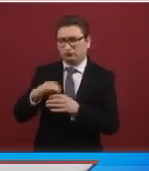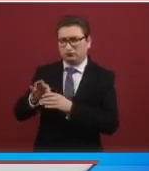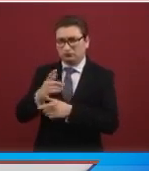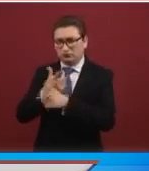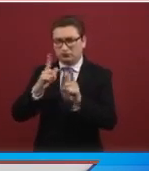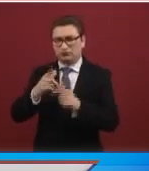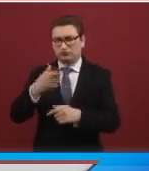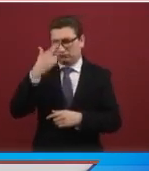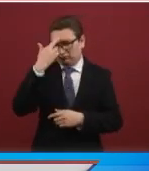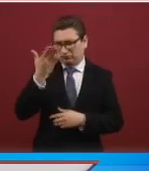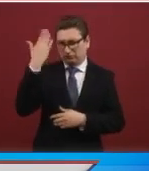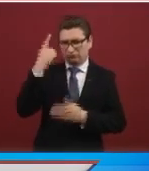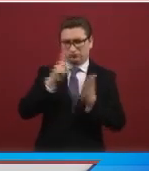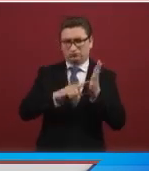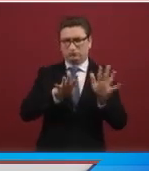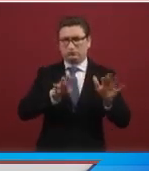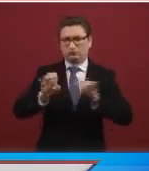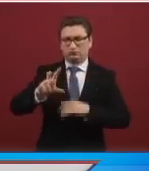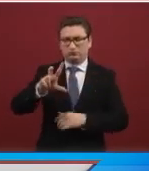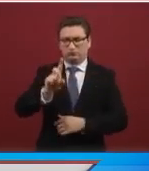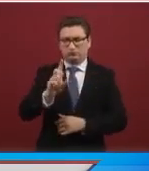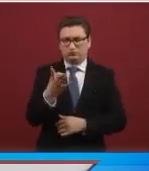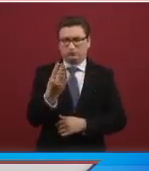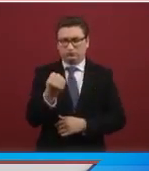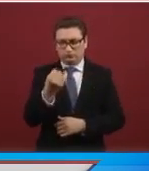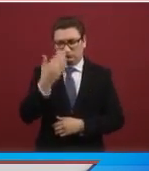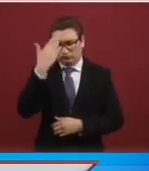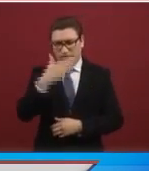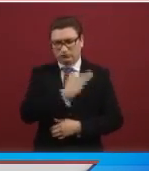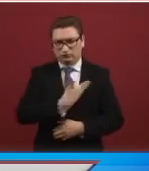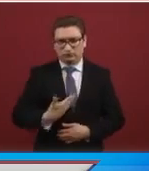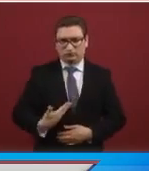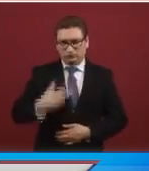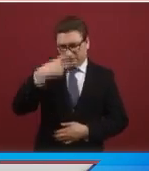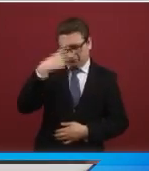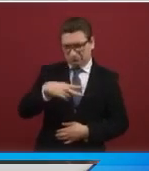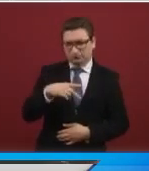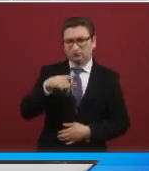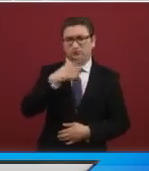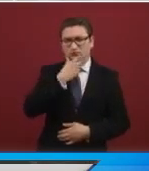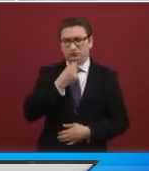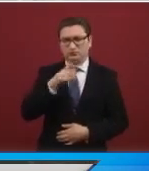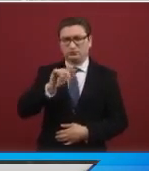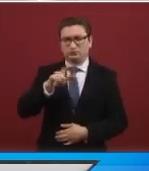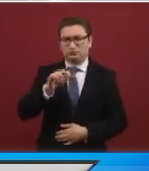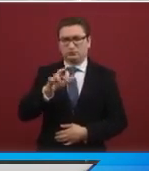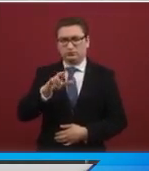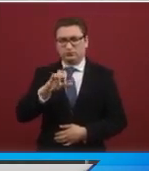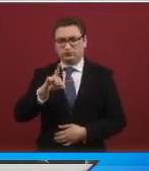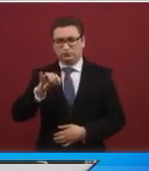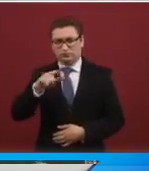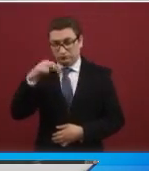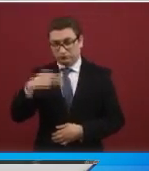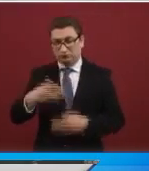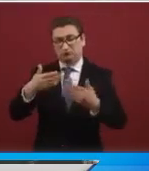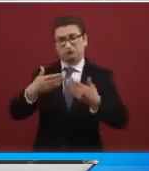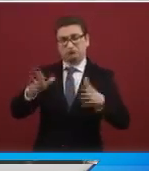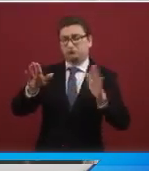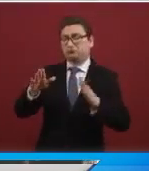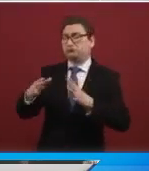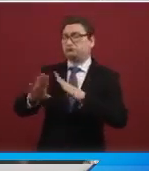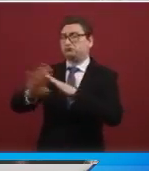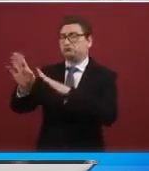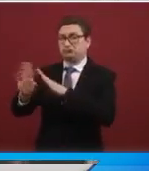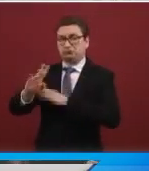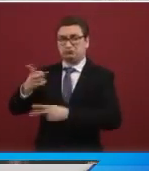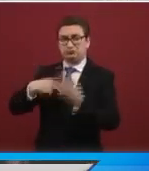fueron las palabras del general Lázaro Cárdenas. Durante estos 80 años agradecen al México que les dio trabajo y techo, que se convirtió en lazos